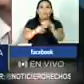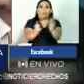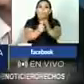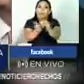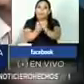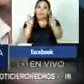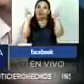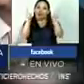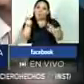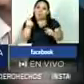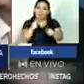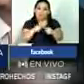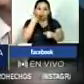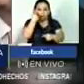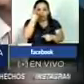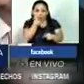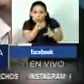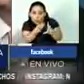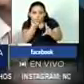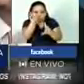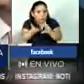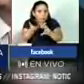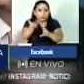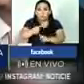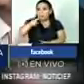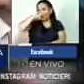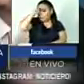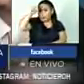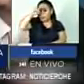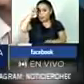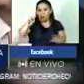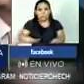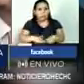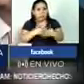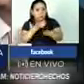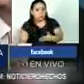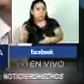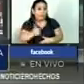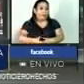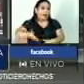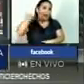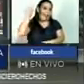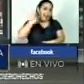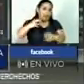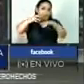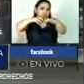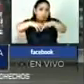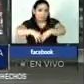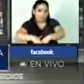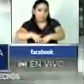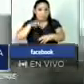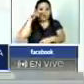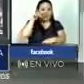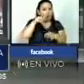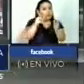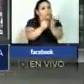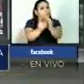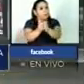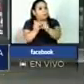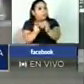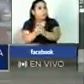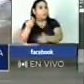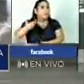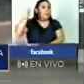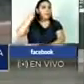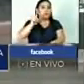visto nuestra economía vamos a ver un índice de desempleo que se acercará a lo que vimos durante la gran depresión el pico de esa crisis económica llegó